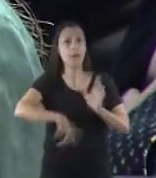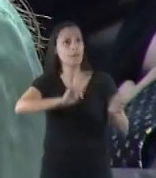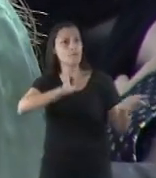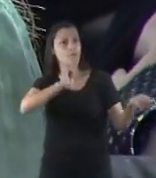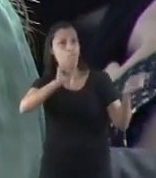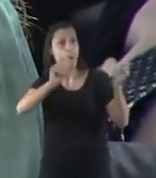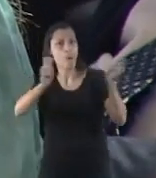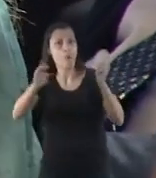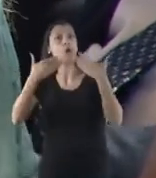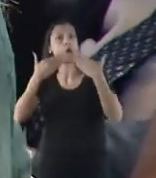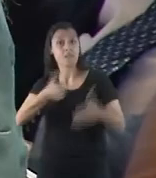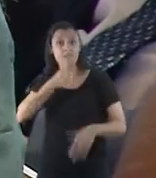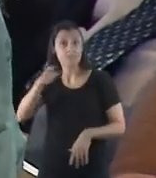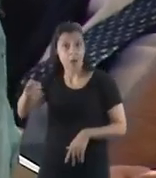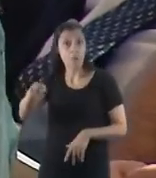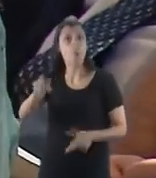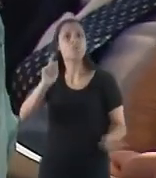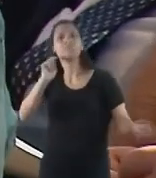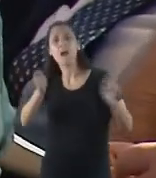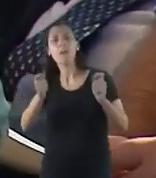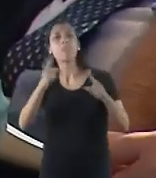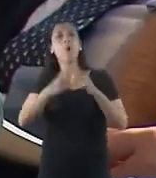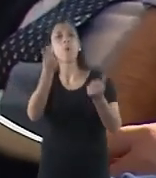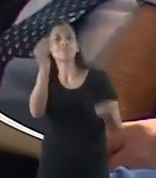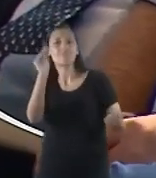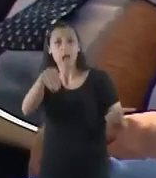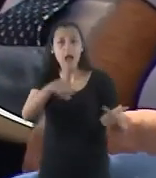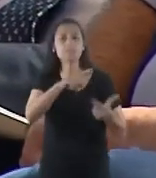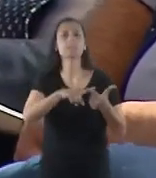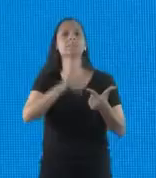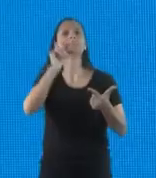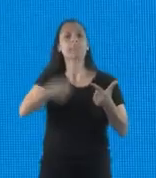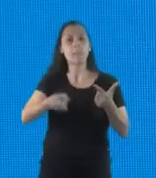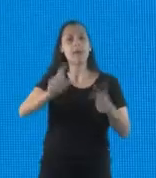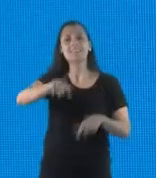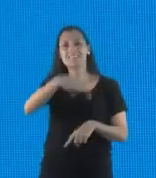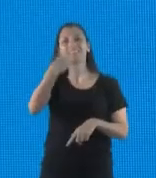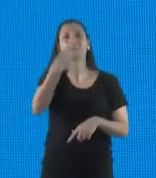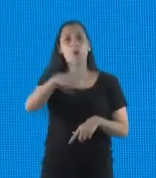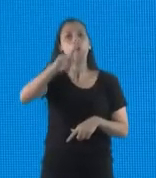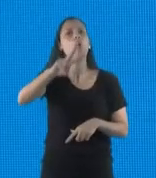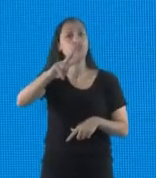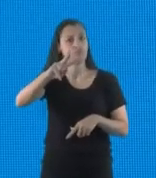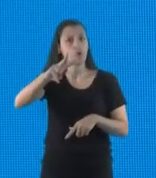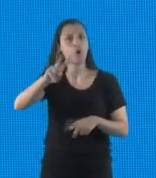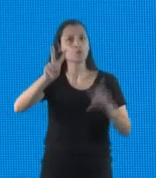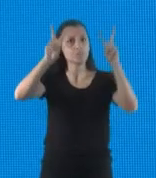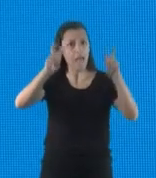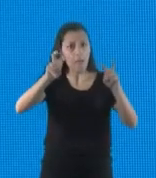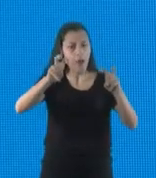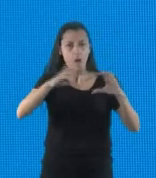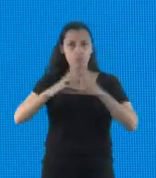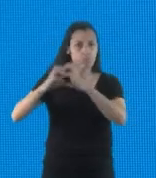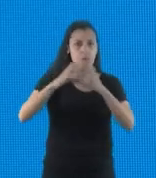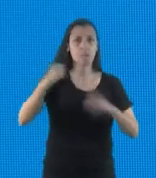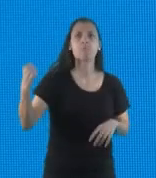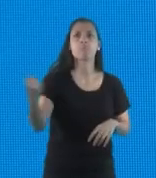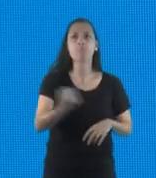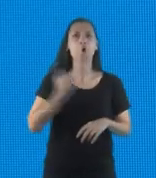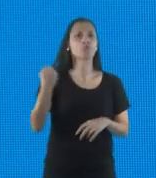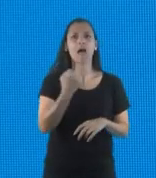transformación por valor agregado en la segunda gran discusión